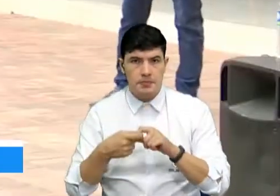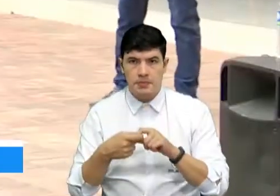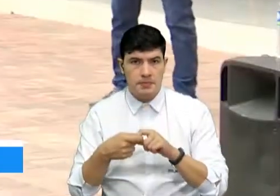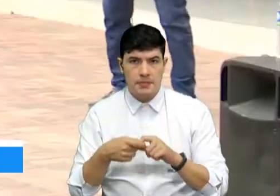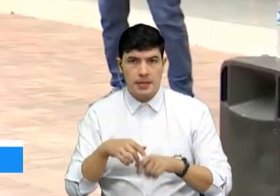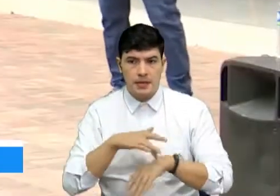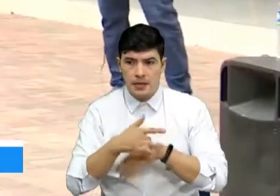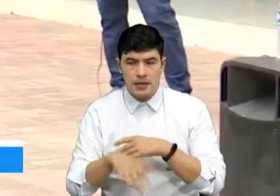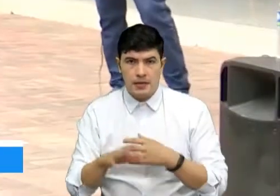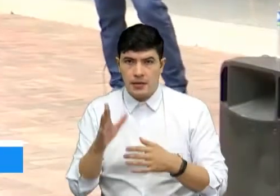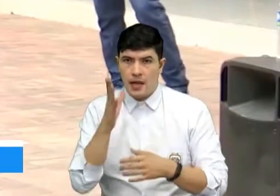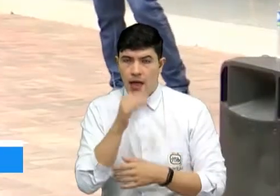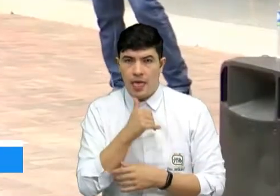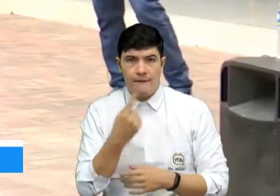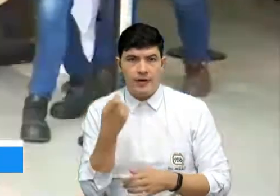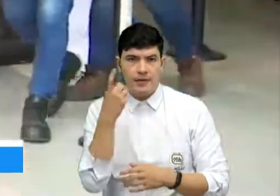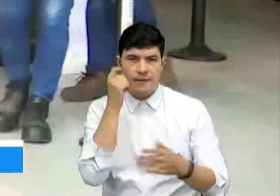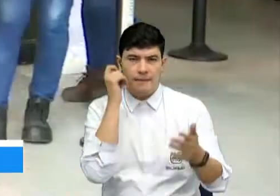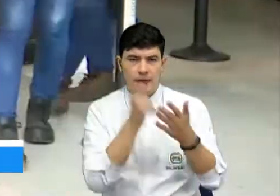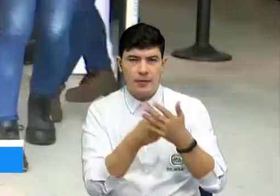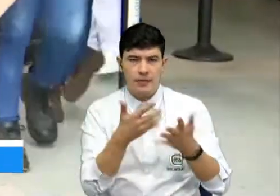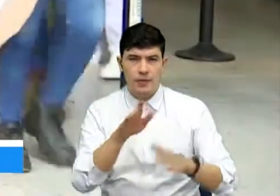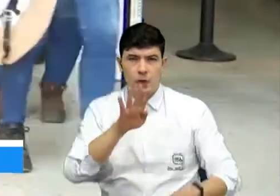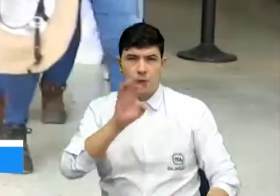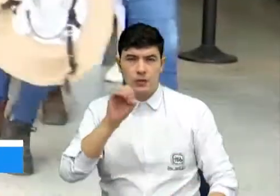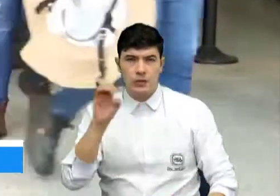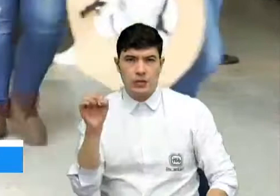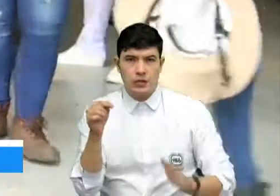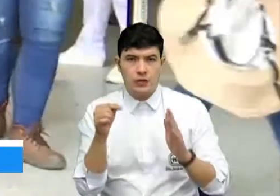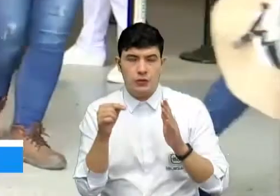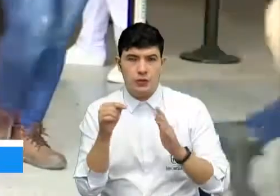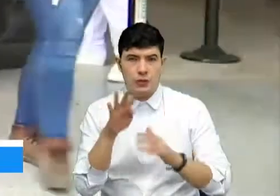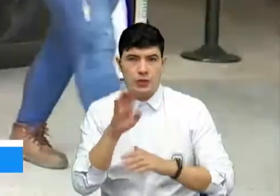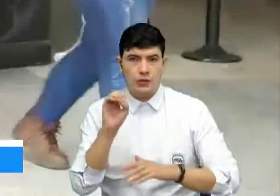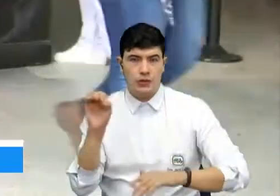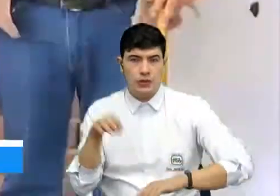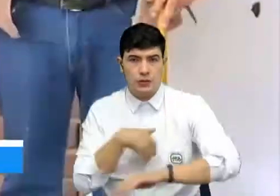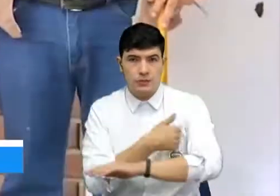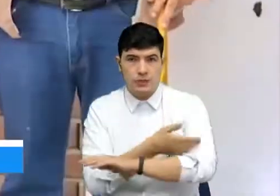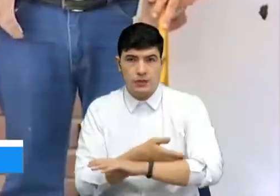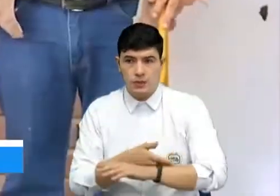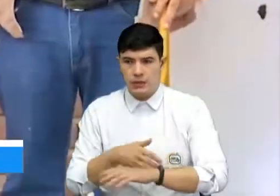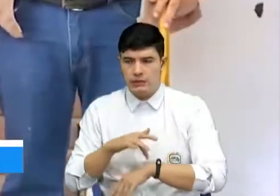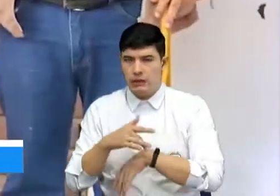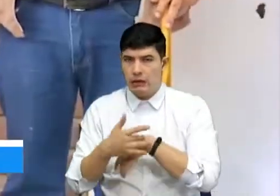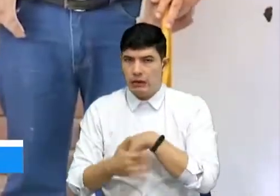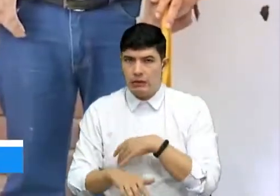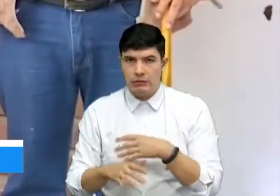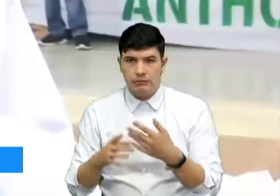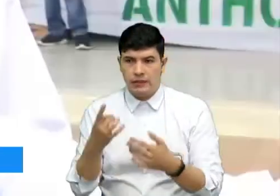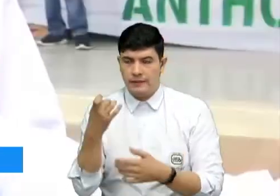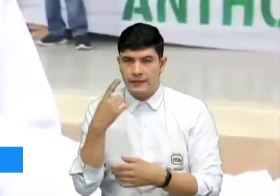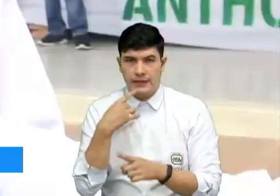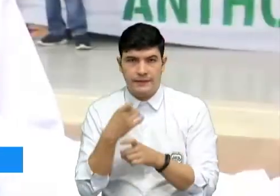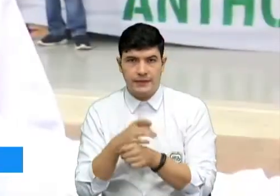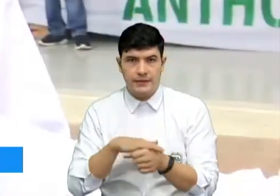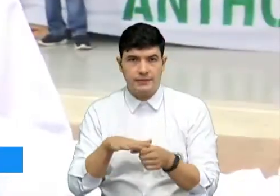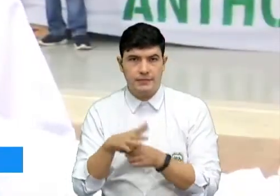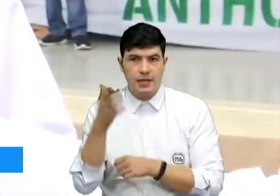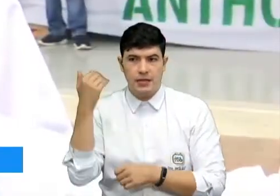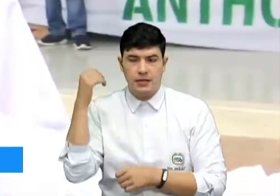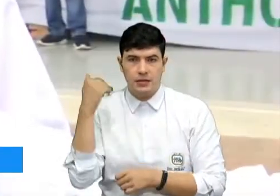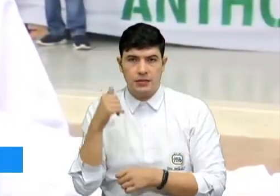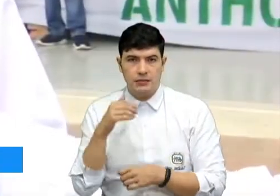por 400 mil millones de pesos a favor del Hospital Universitario Erasmo Meos, cartera que ven difícil de recuperar. Yéndonos bien, en 4 años